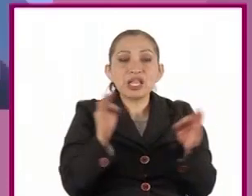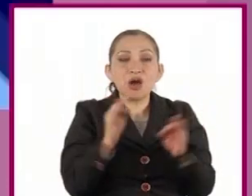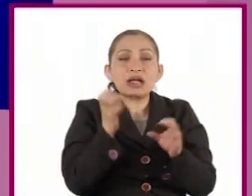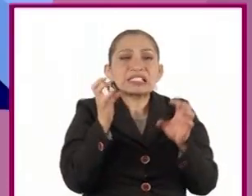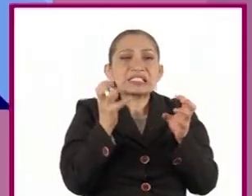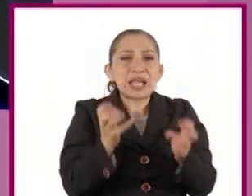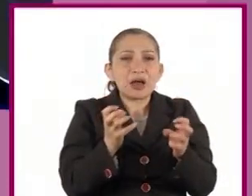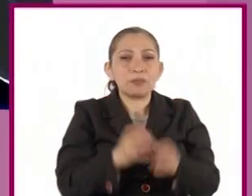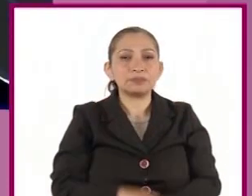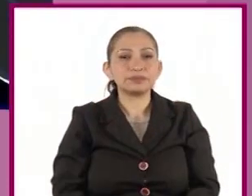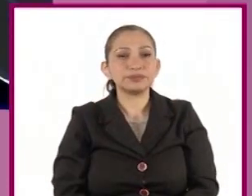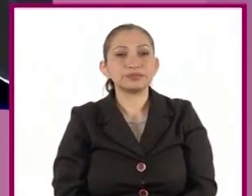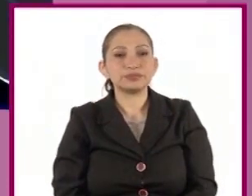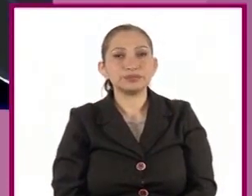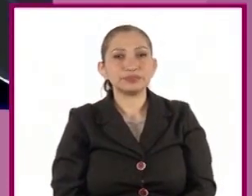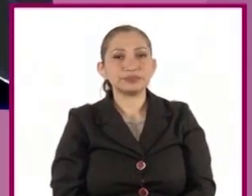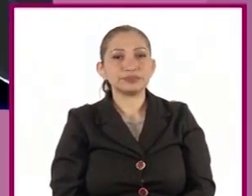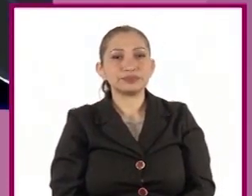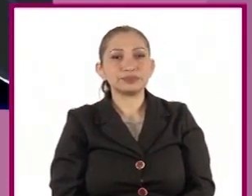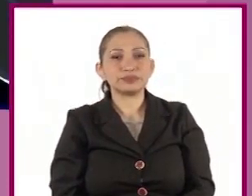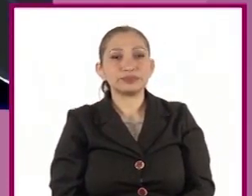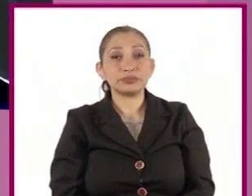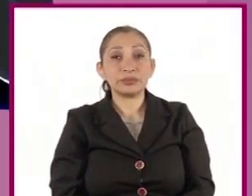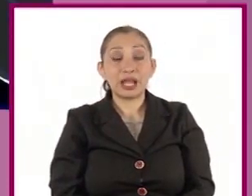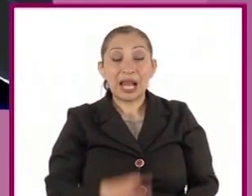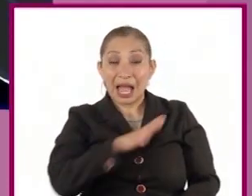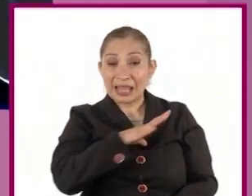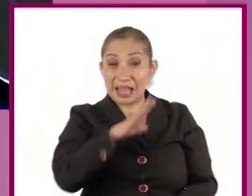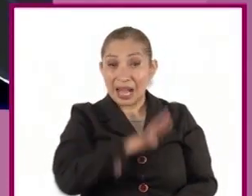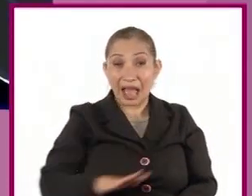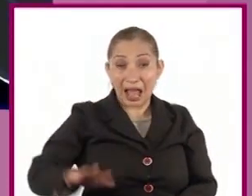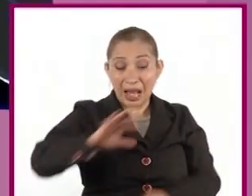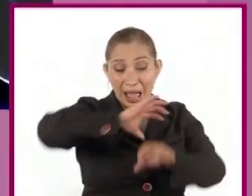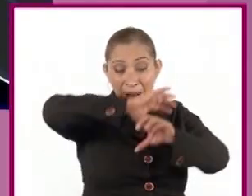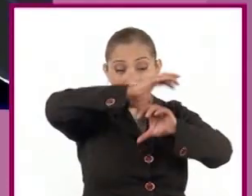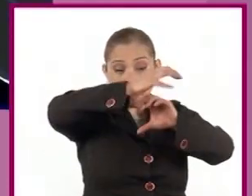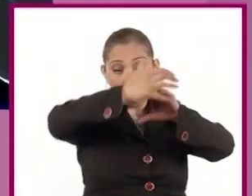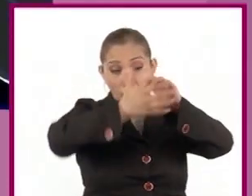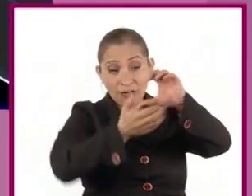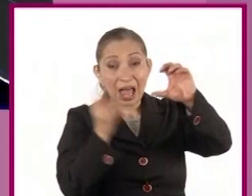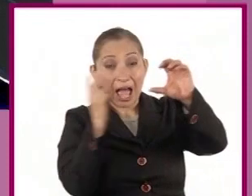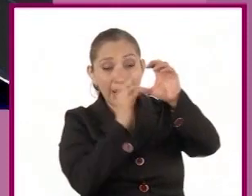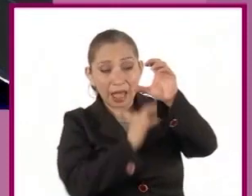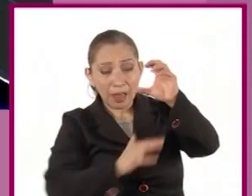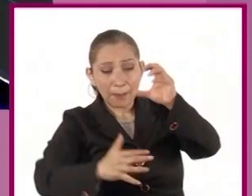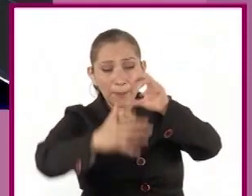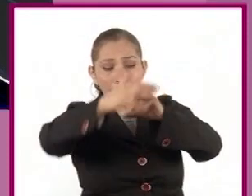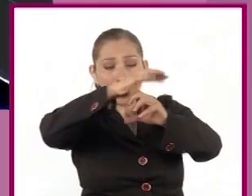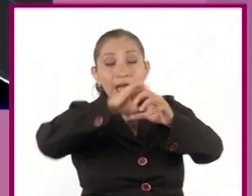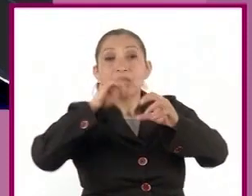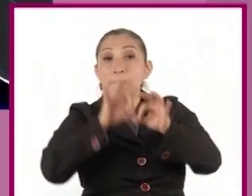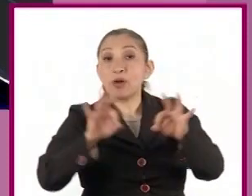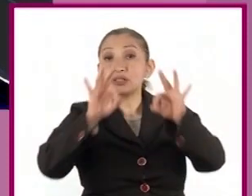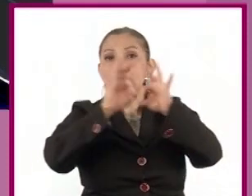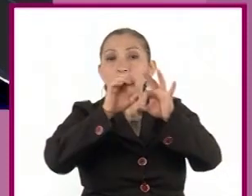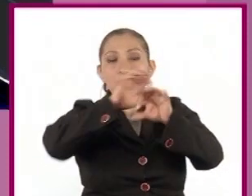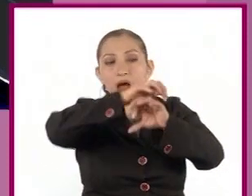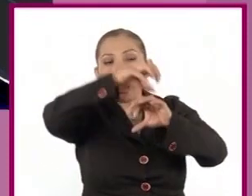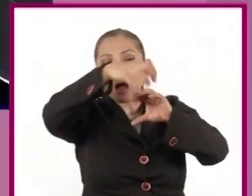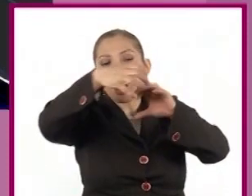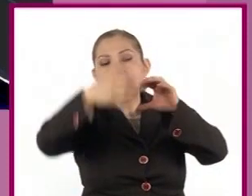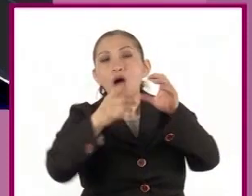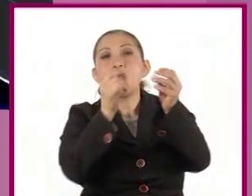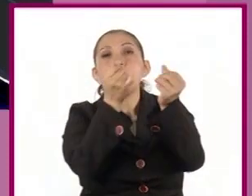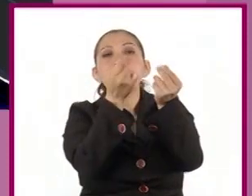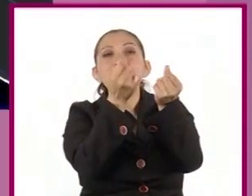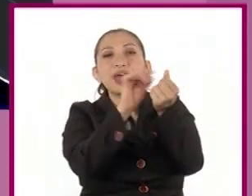seco. La circulación general de la atmósfera es importante porque de ella depende la distribución de la